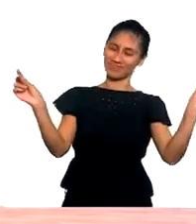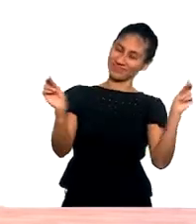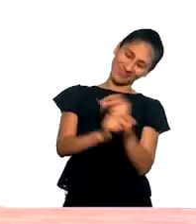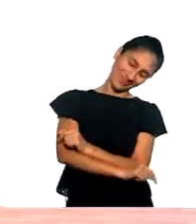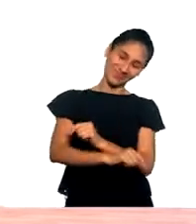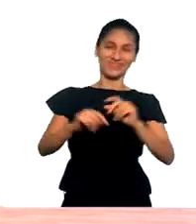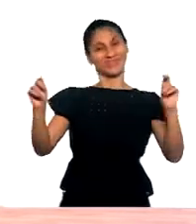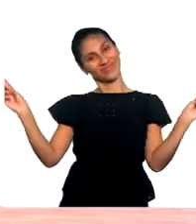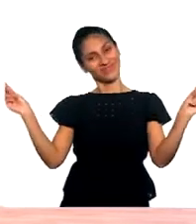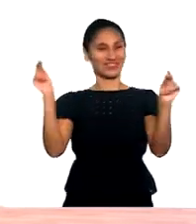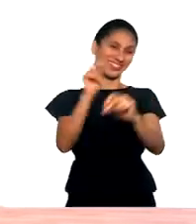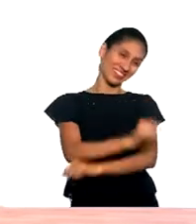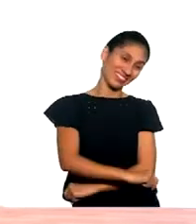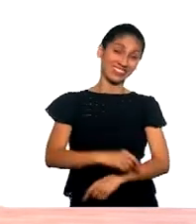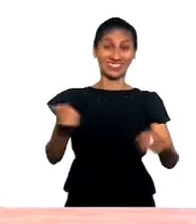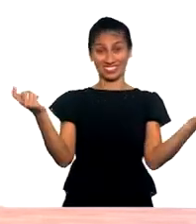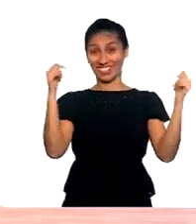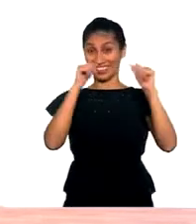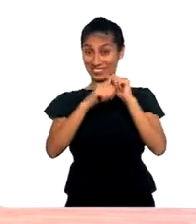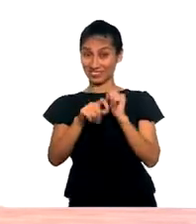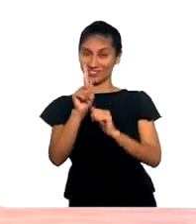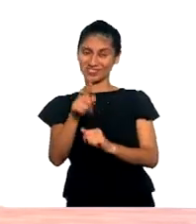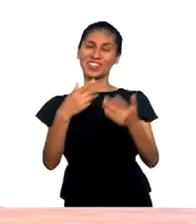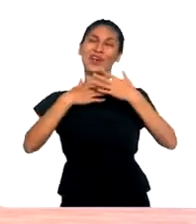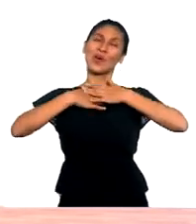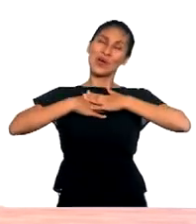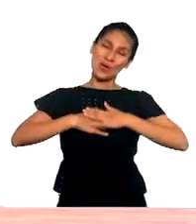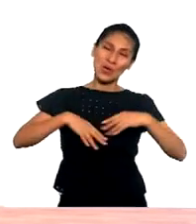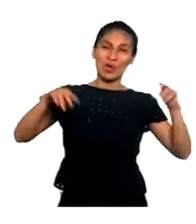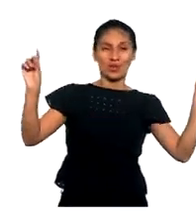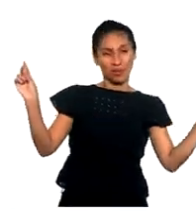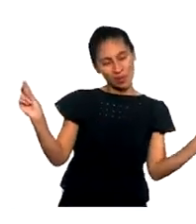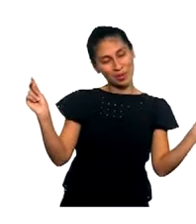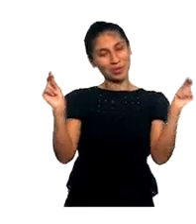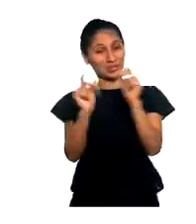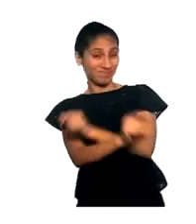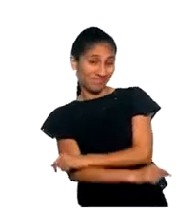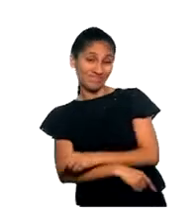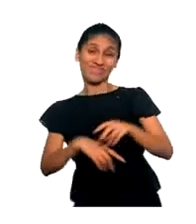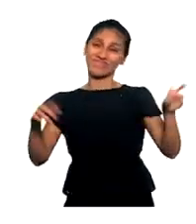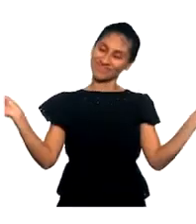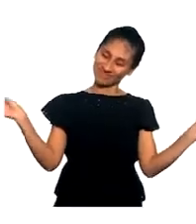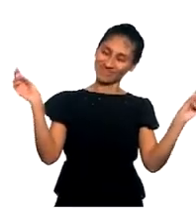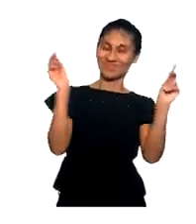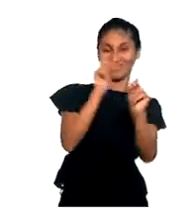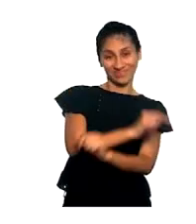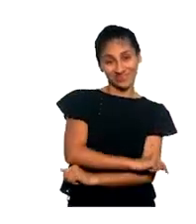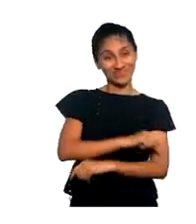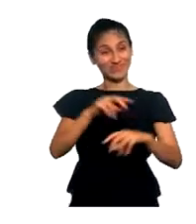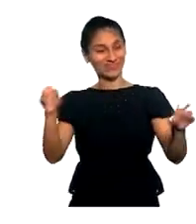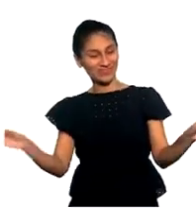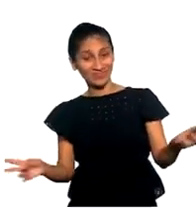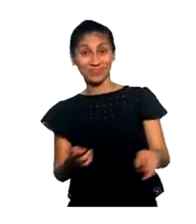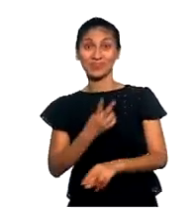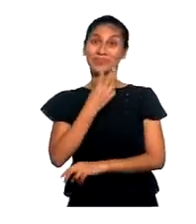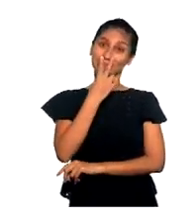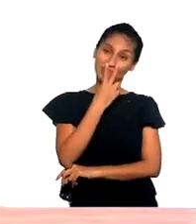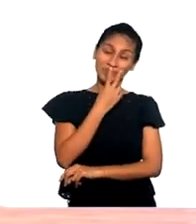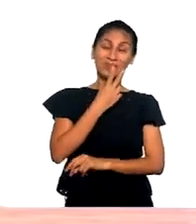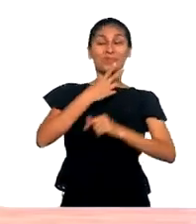velocidad 1 ahora sí relajo suelto suelto última y respiro